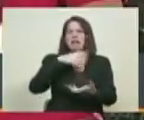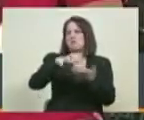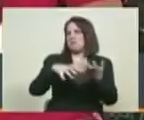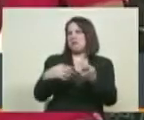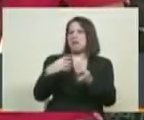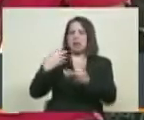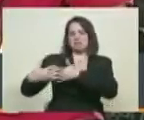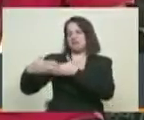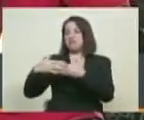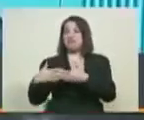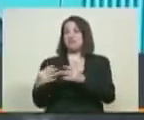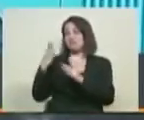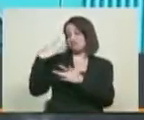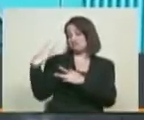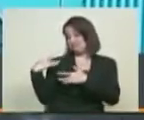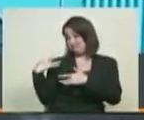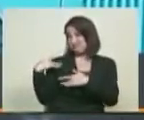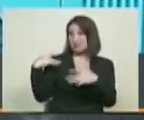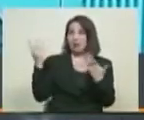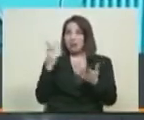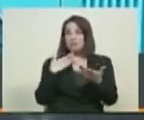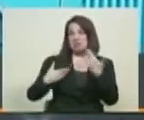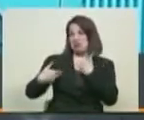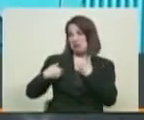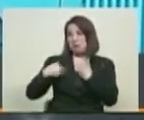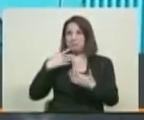imperialismo me vio mal, que Trump me insultó.